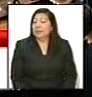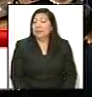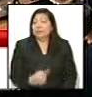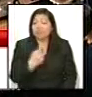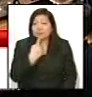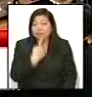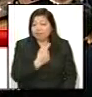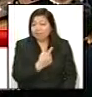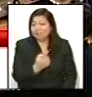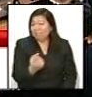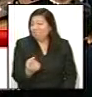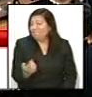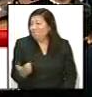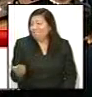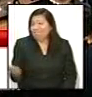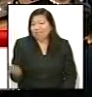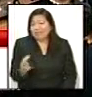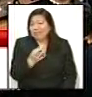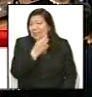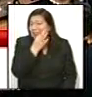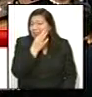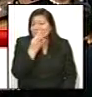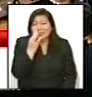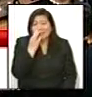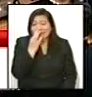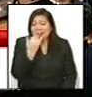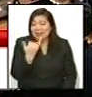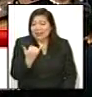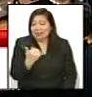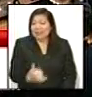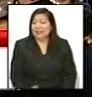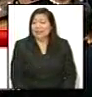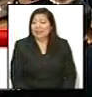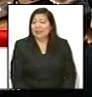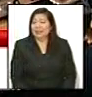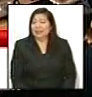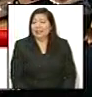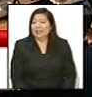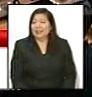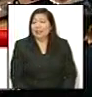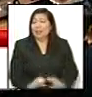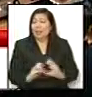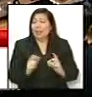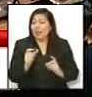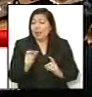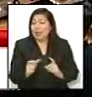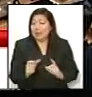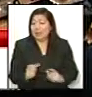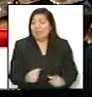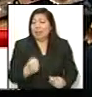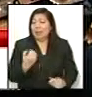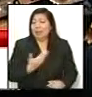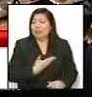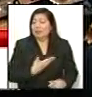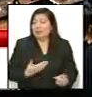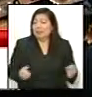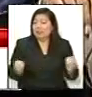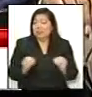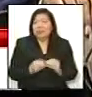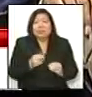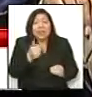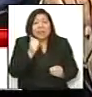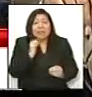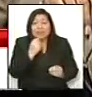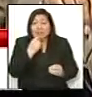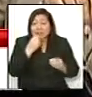informativo, porque no es secreto lo que debe ocurrir entre parlamentarios y miembros del Poder Ejecutivo. Ayer, y